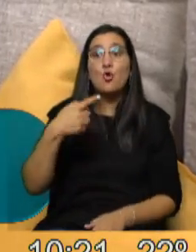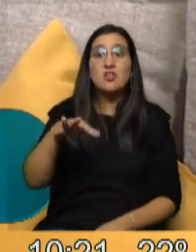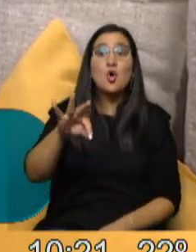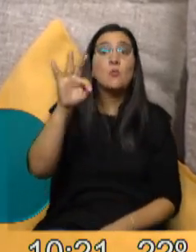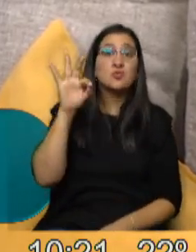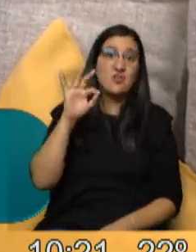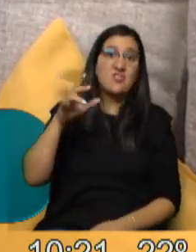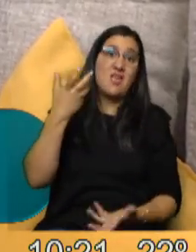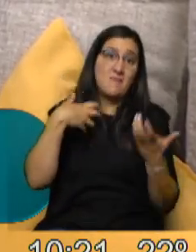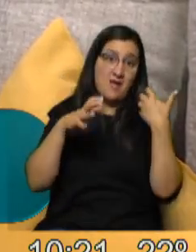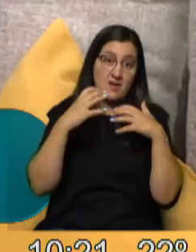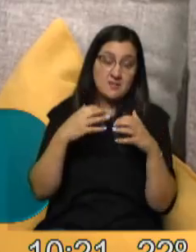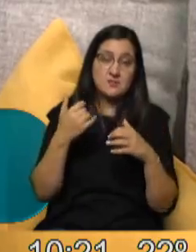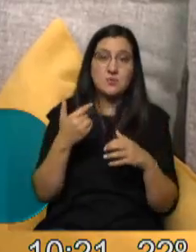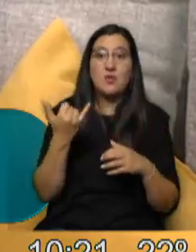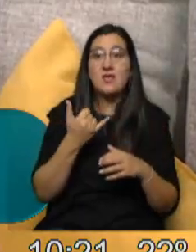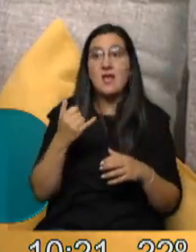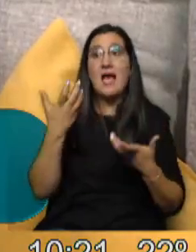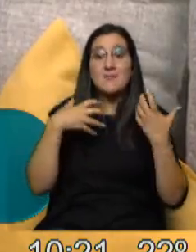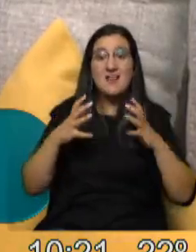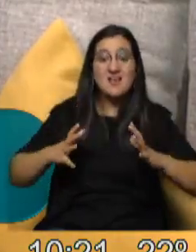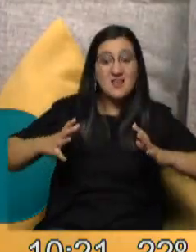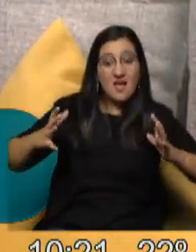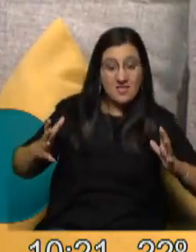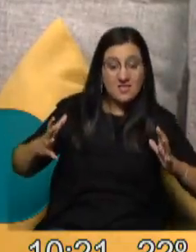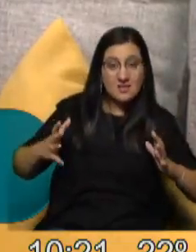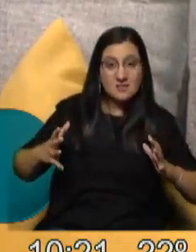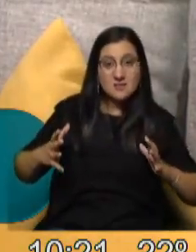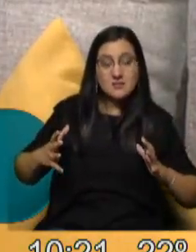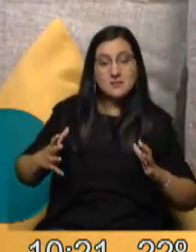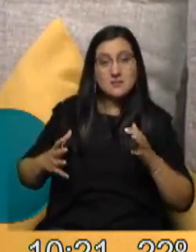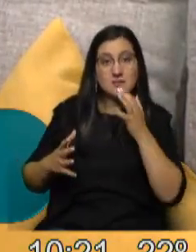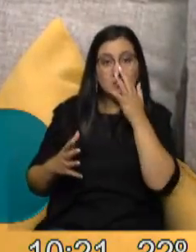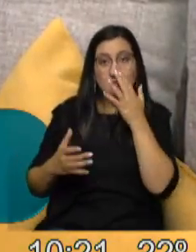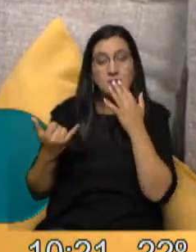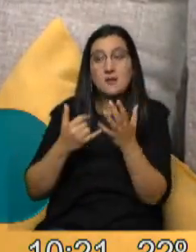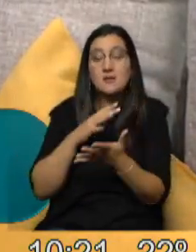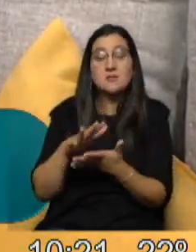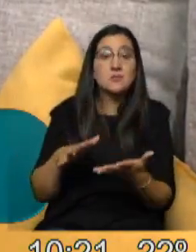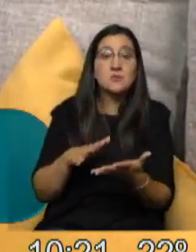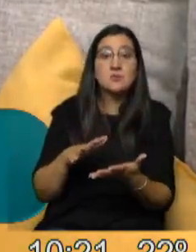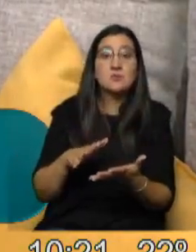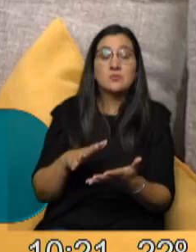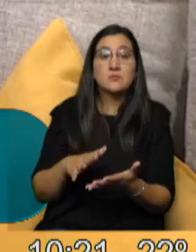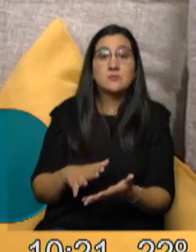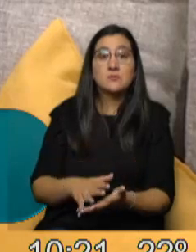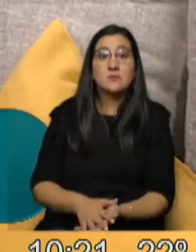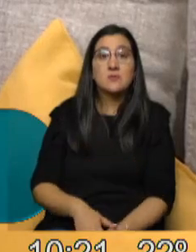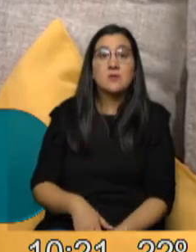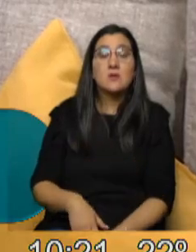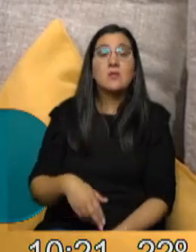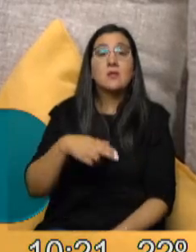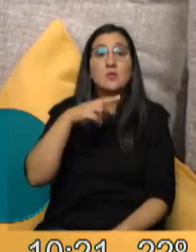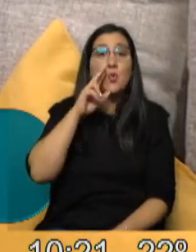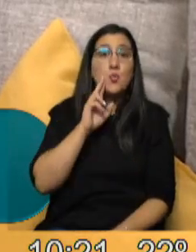las opciones más intempestivas. No, bueno, en realidad, cuando tenemos ya animales grandes, o ya tenemos gente y sí, estamos como en esta situación de, bueno, de tener una conducta más amena